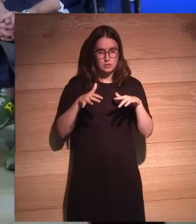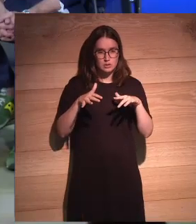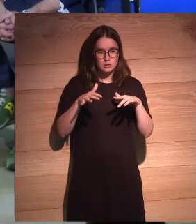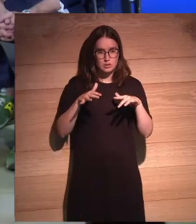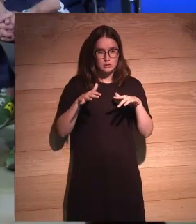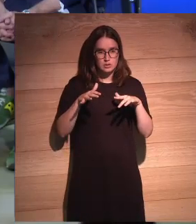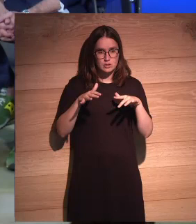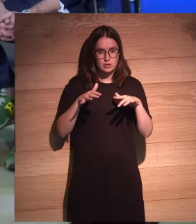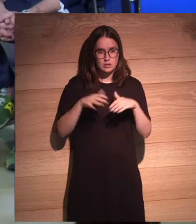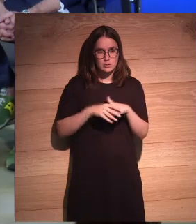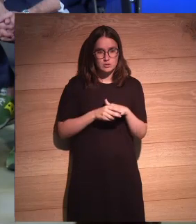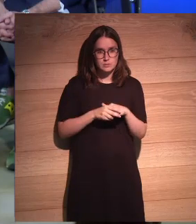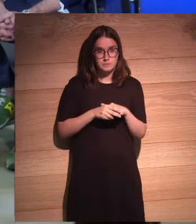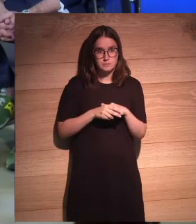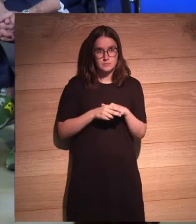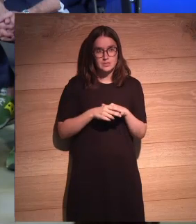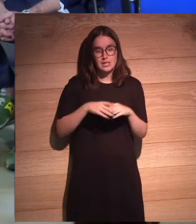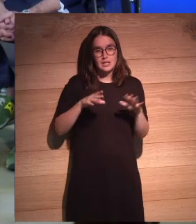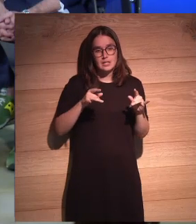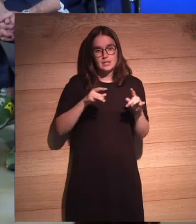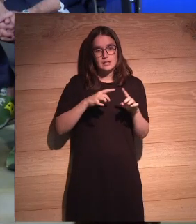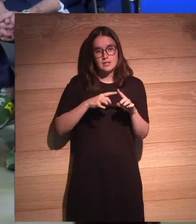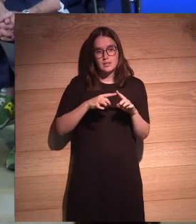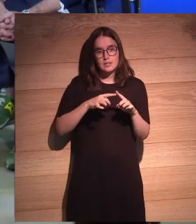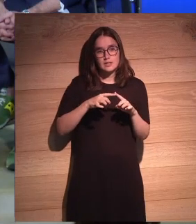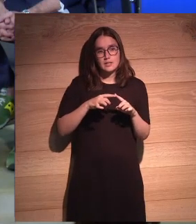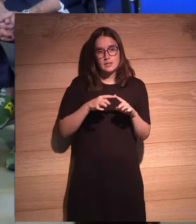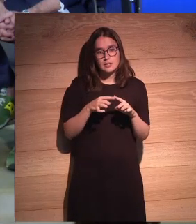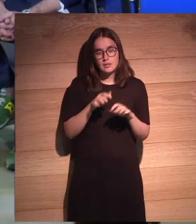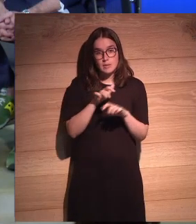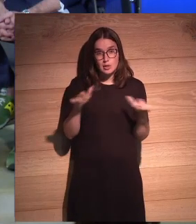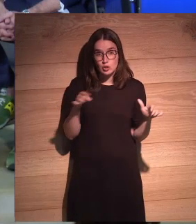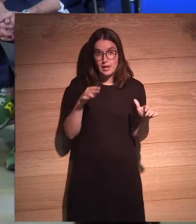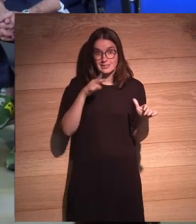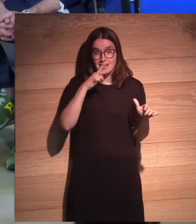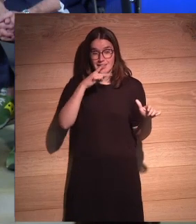Sí, pero el nivel cognitivo.